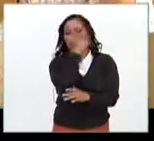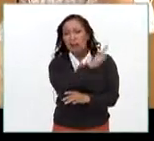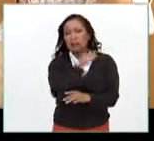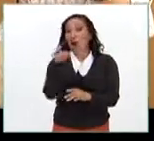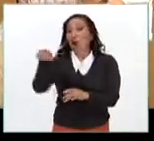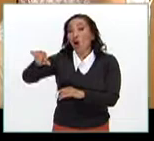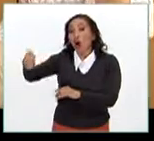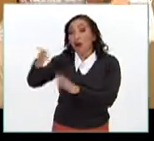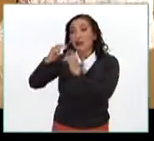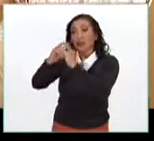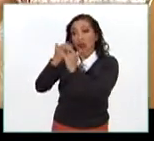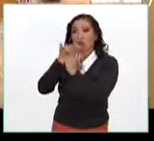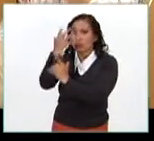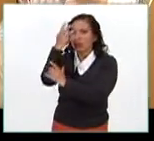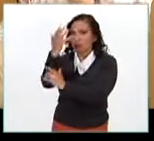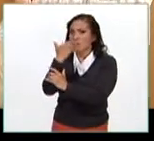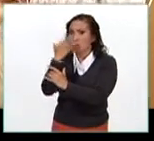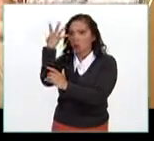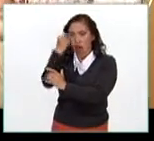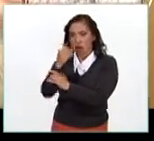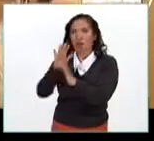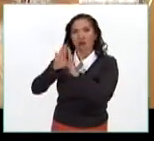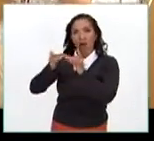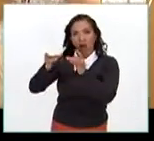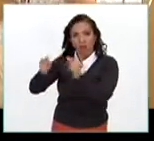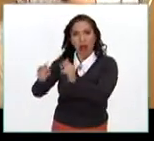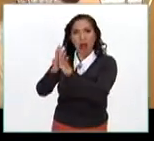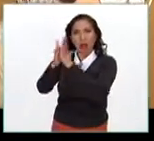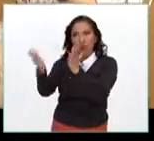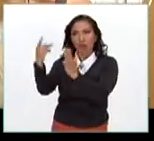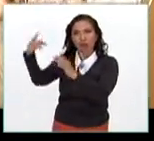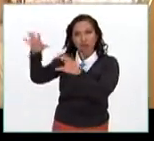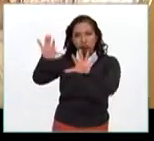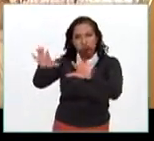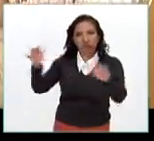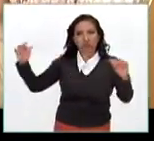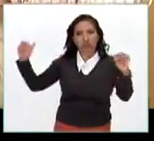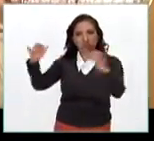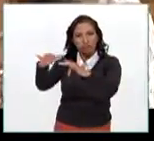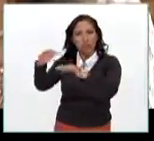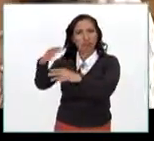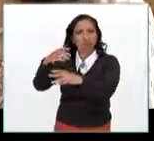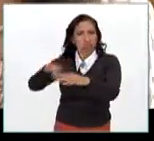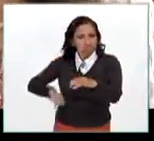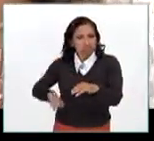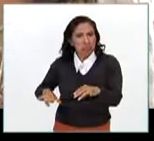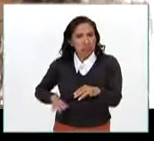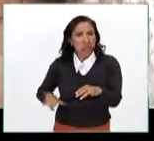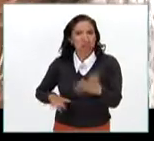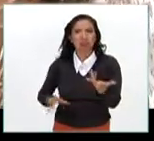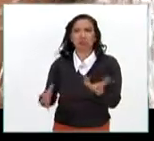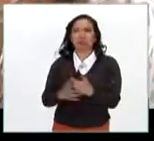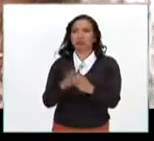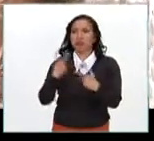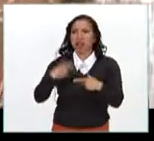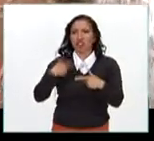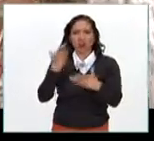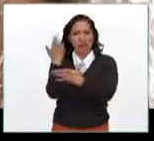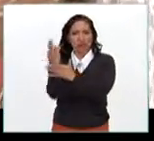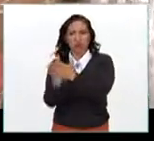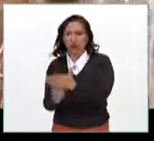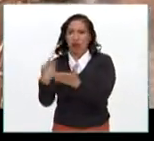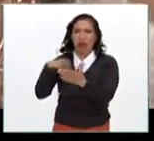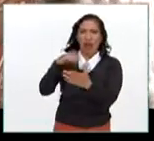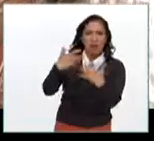que son ferias muy serias y de mucha calidad y encuentros muy interesantes, ¿no? De autores,